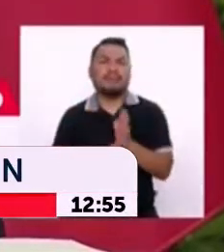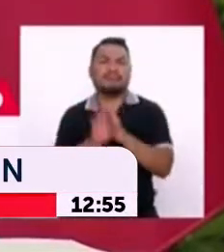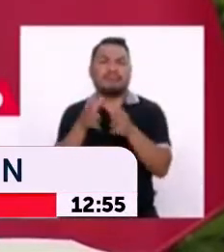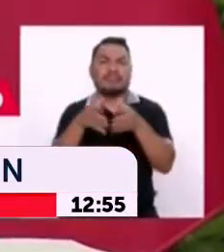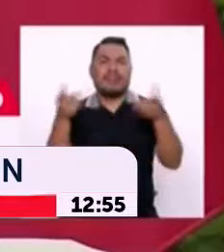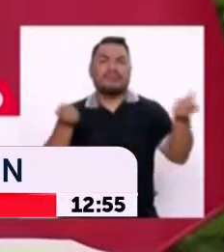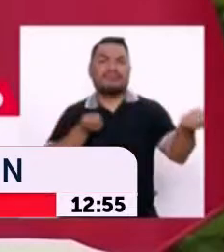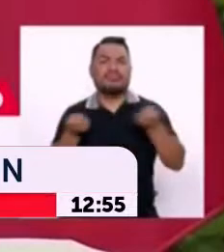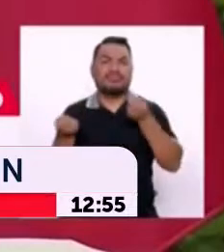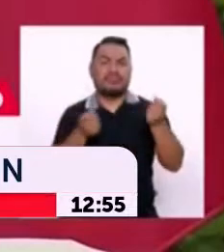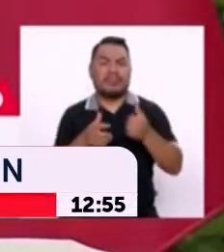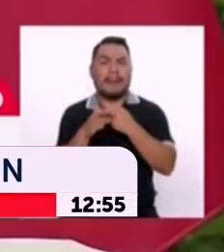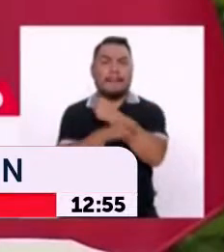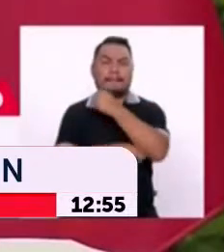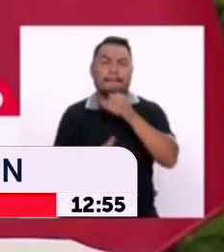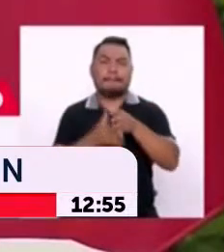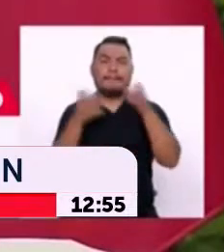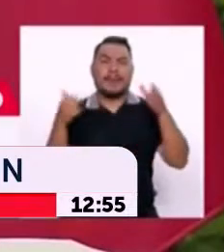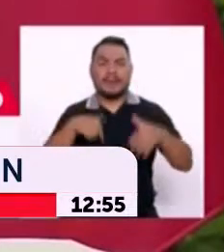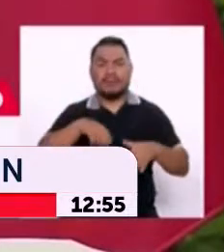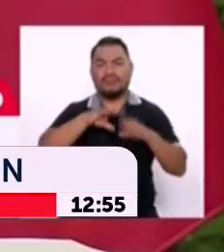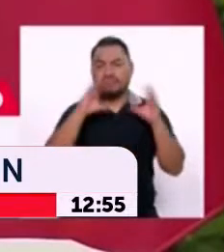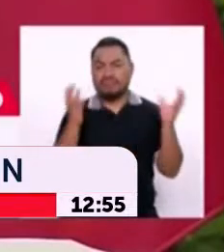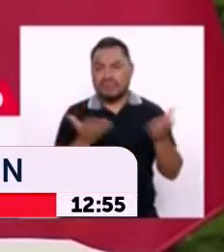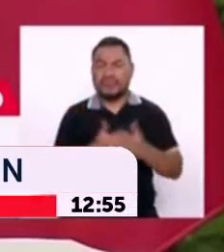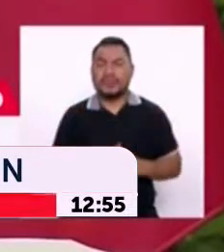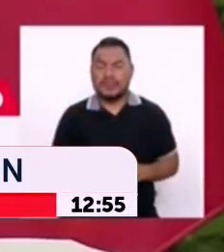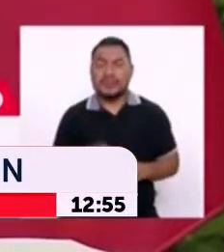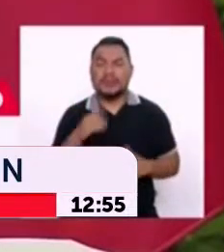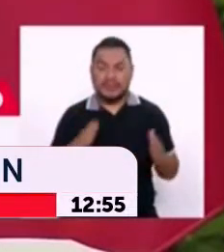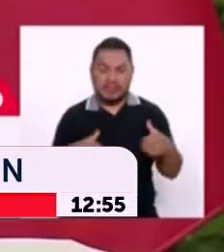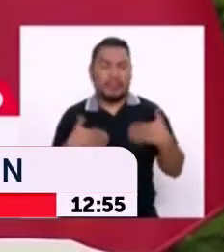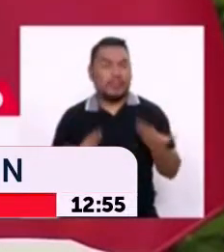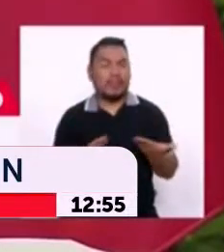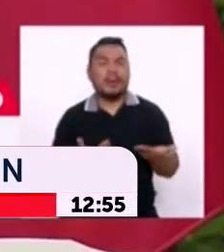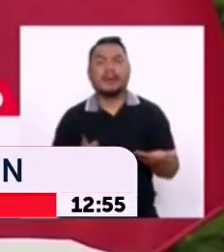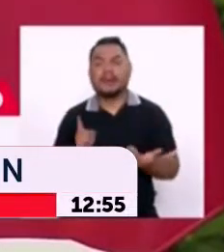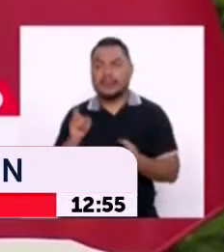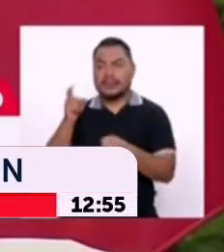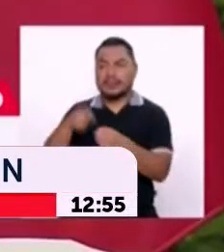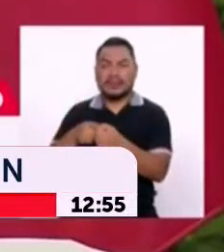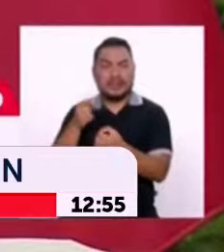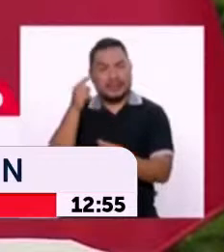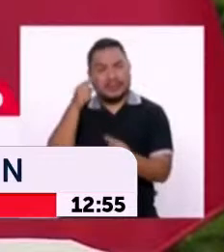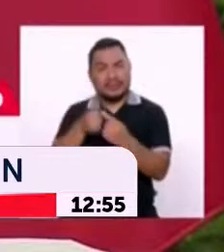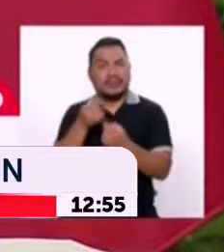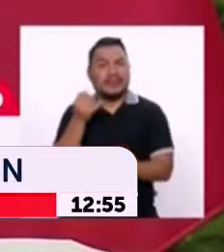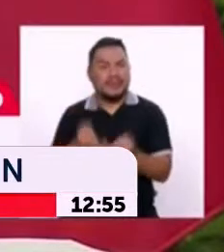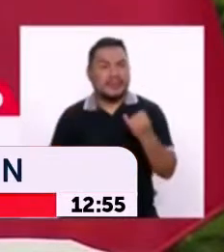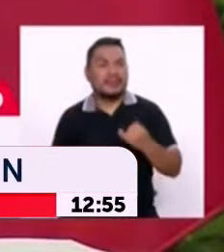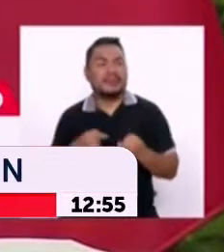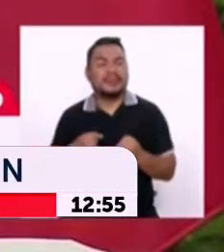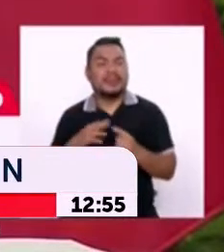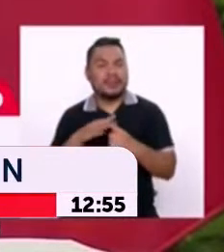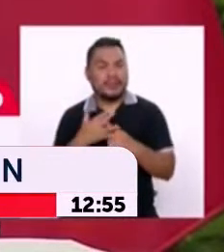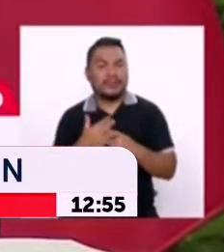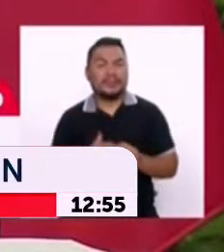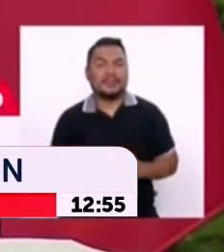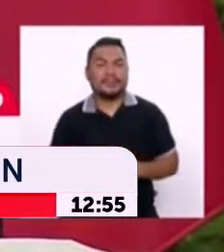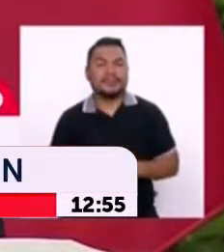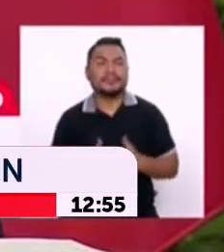y con gobernanza administrativa del mundo, para que podamos llegar a la meta final en ese